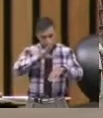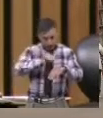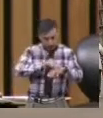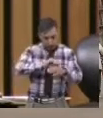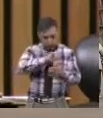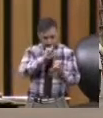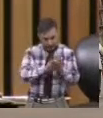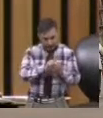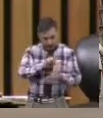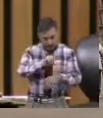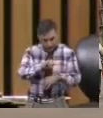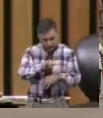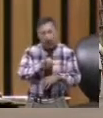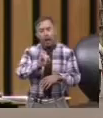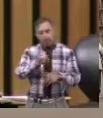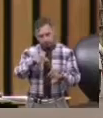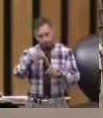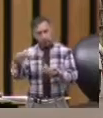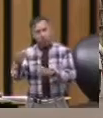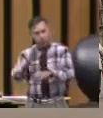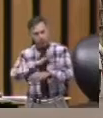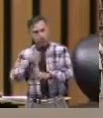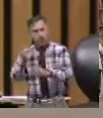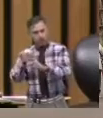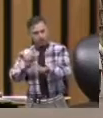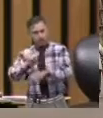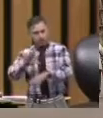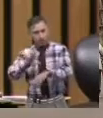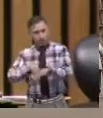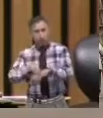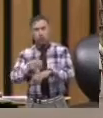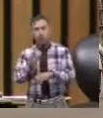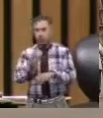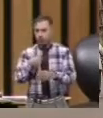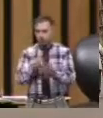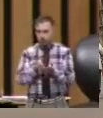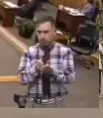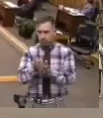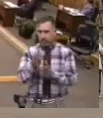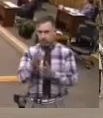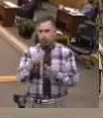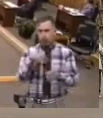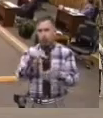medios. Lo reitero y por eso voto a favor de esta sanción.